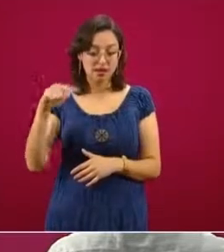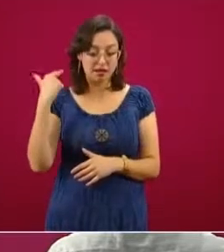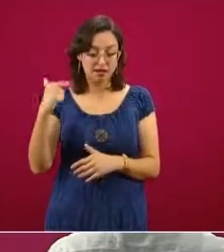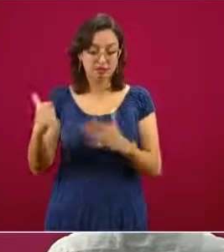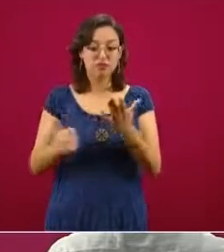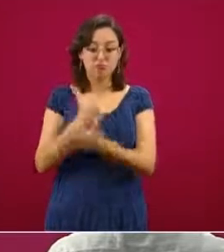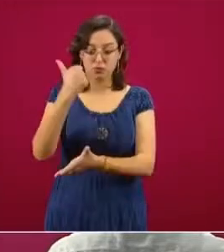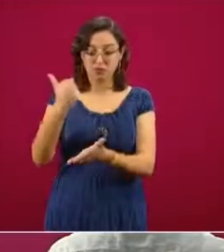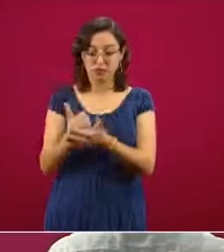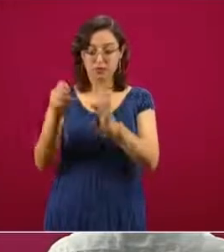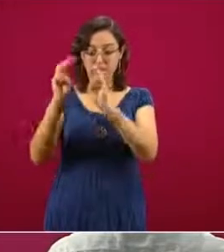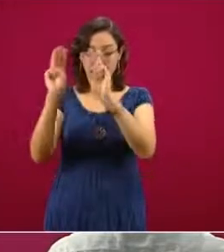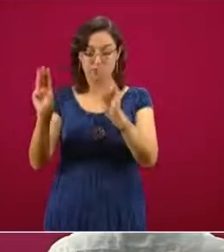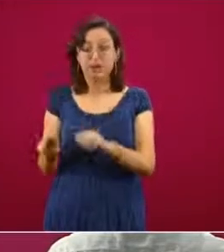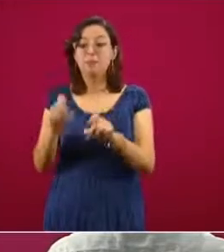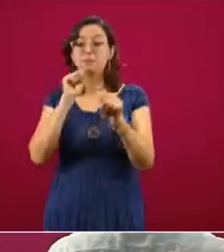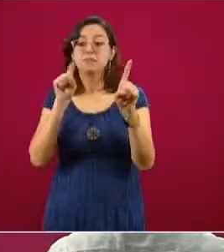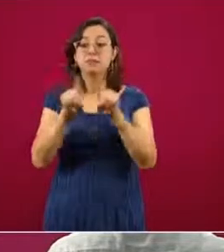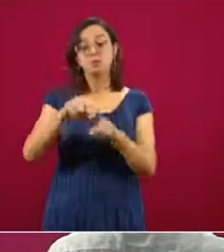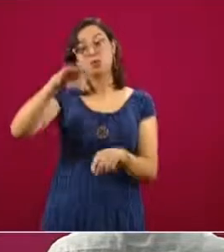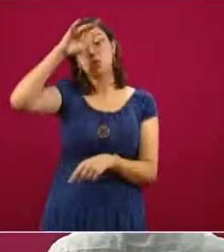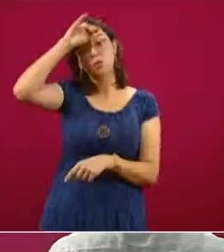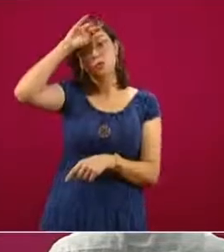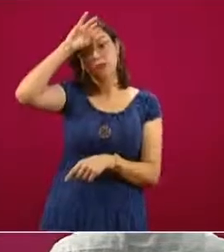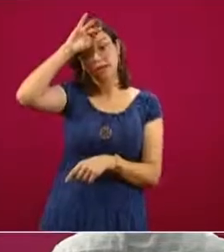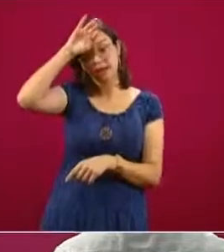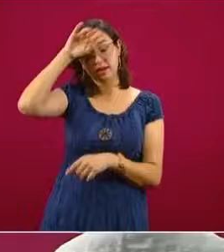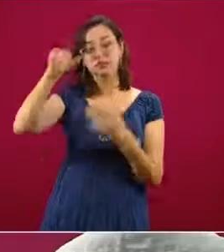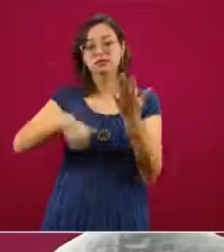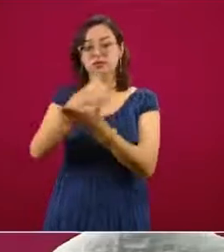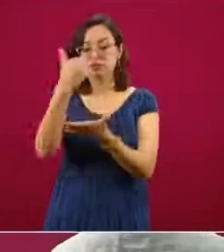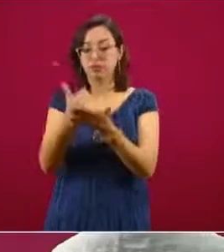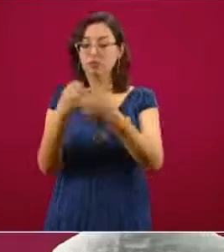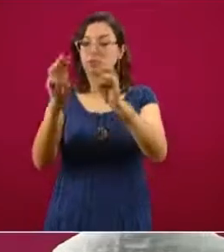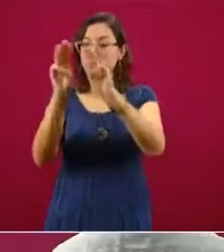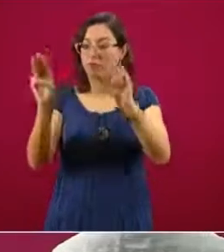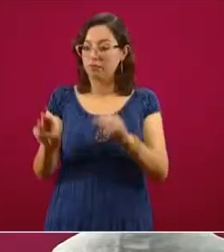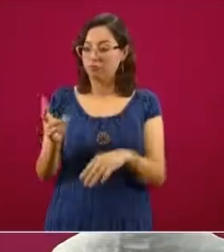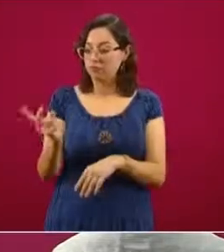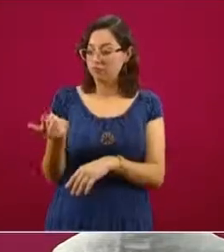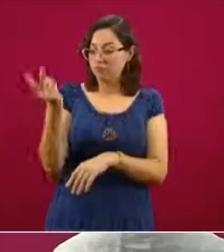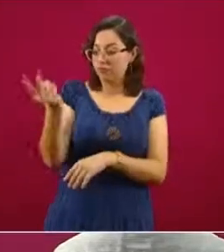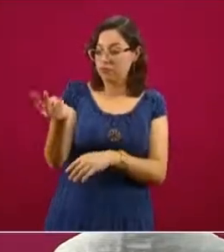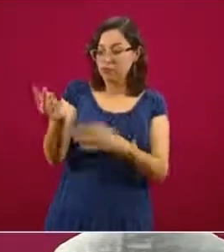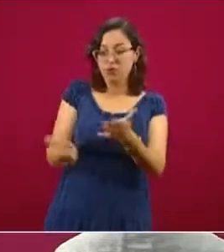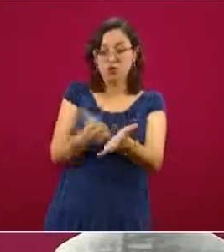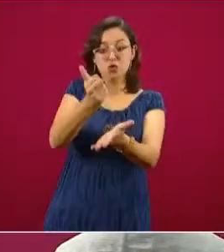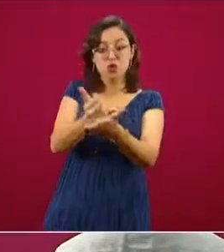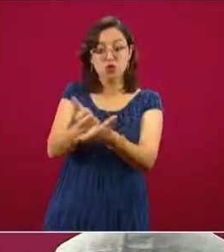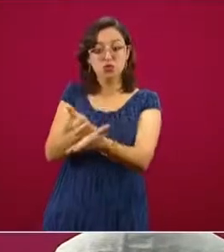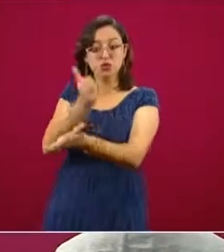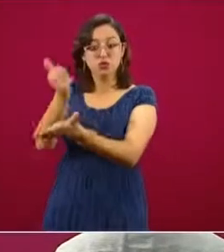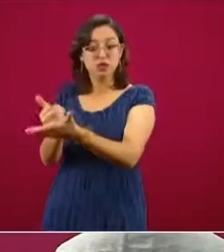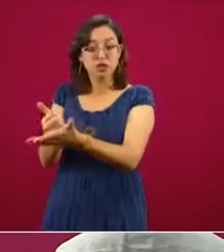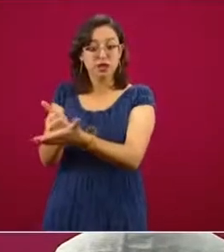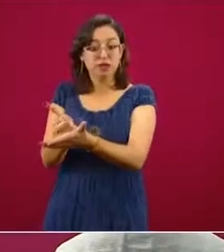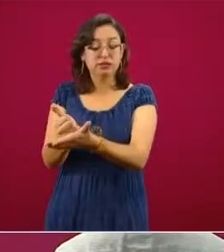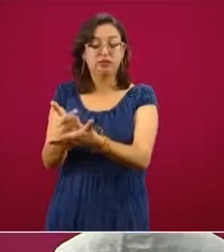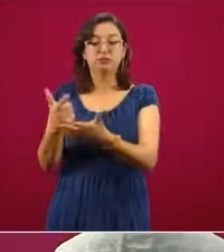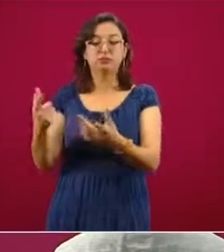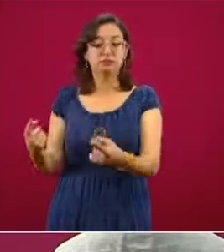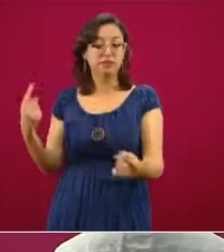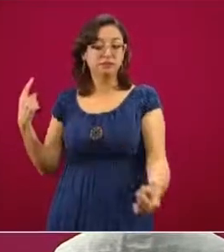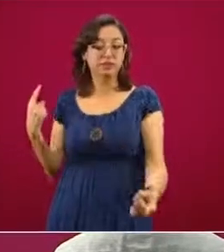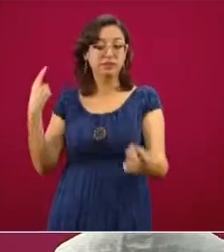metropolitana, y el caso de Monterrey y su zona metropolitana. Estas 2 ciudades a lo largo de los